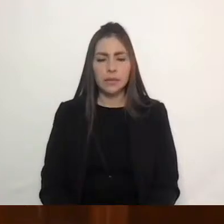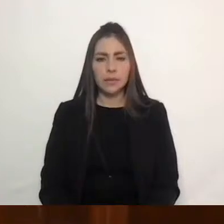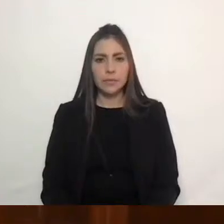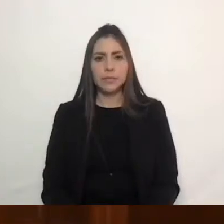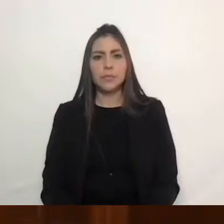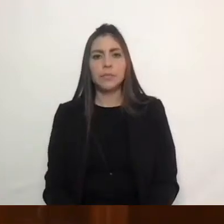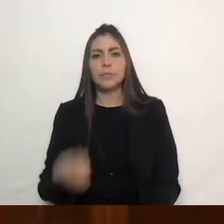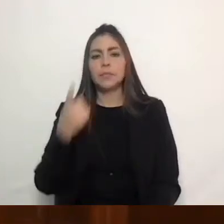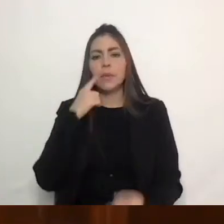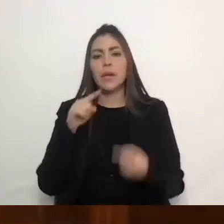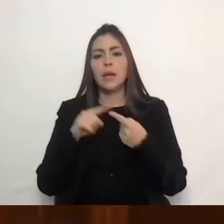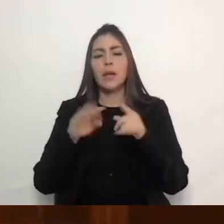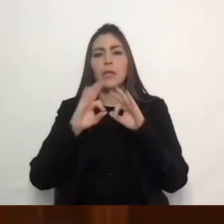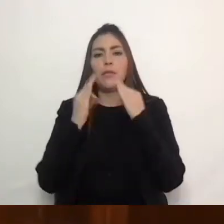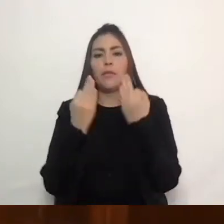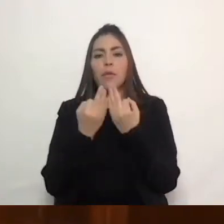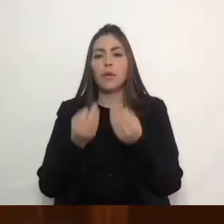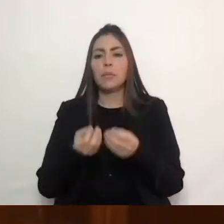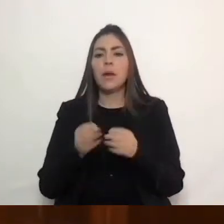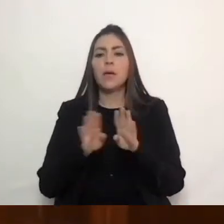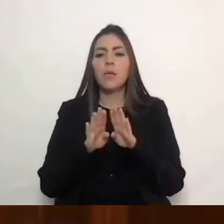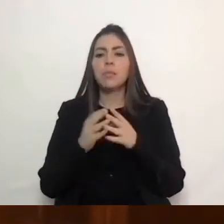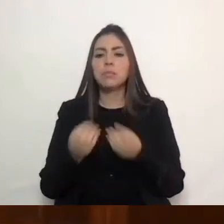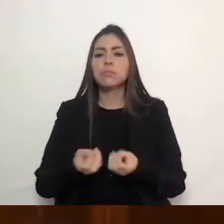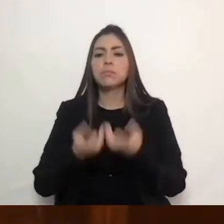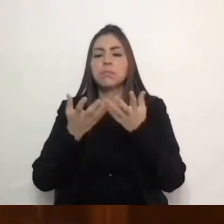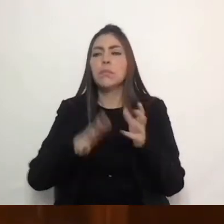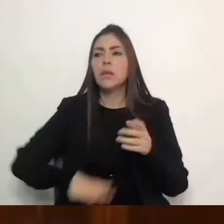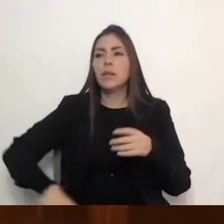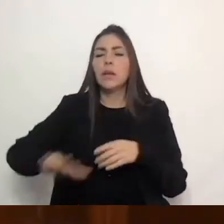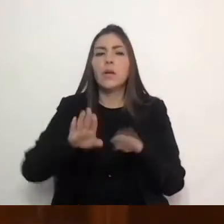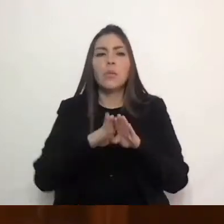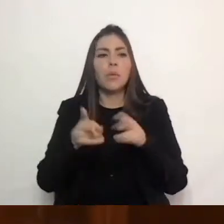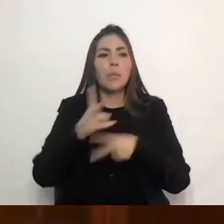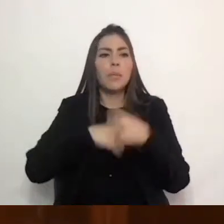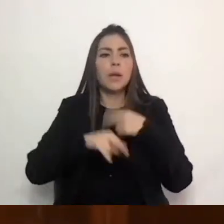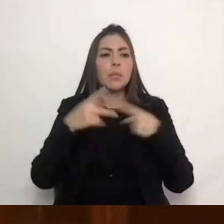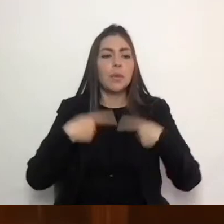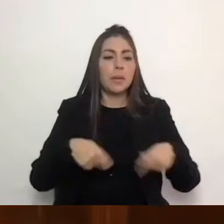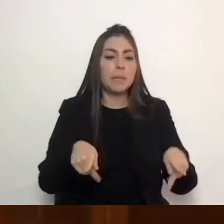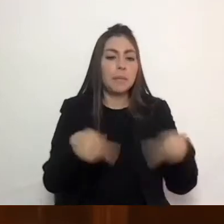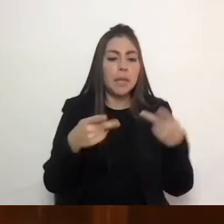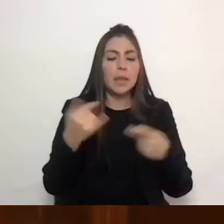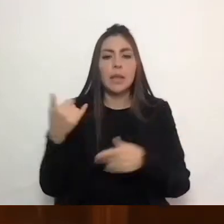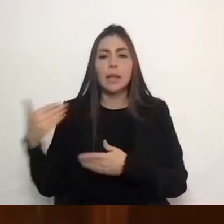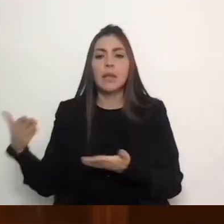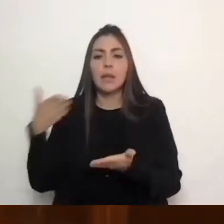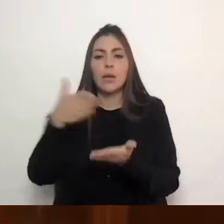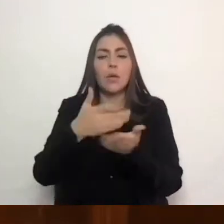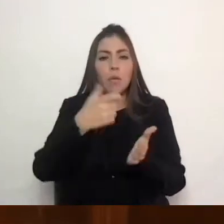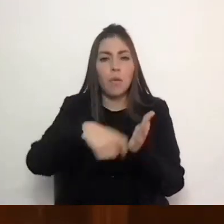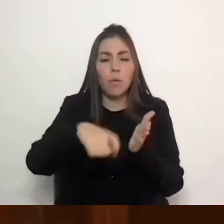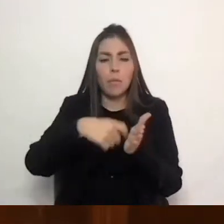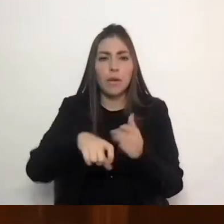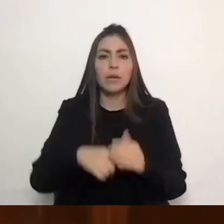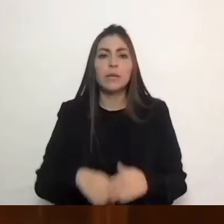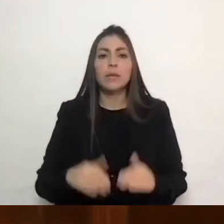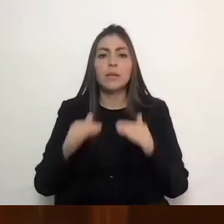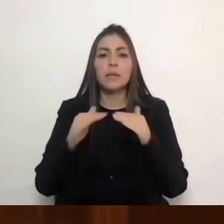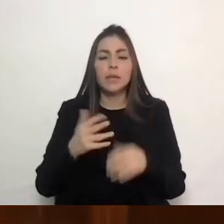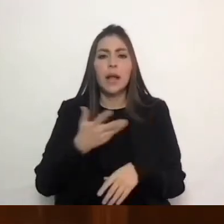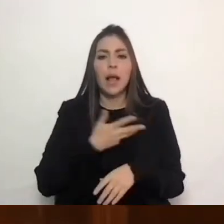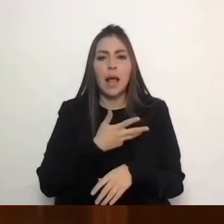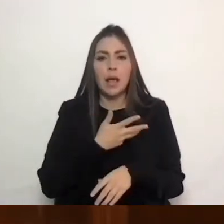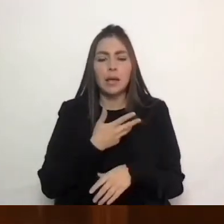expresión popular surgidas de la relación entre el comerciante y el cliente, En la relación se han incluido otros géneros